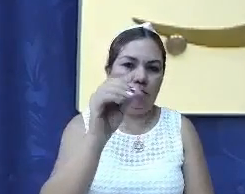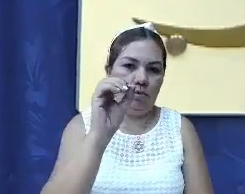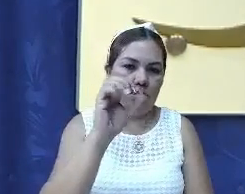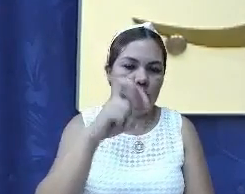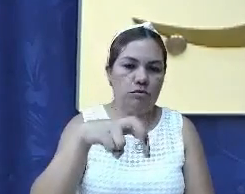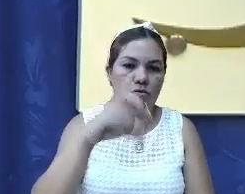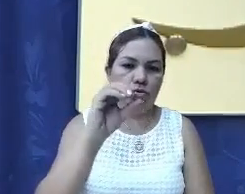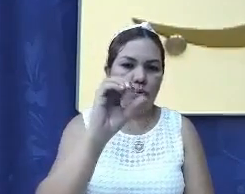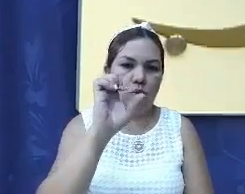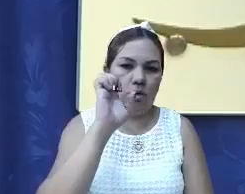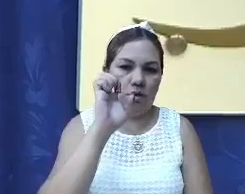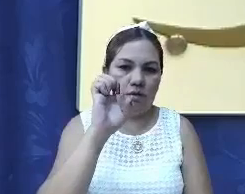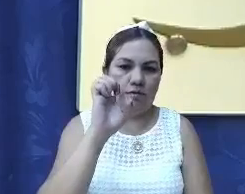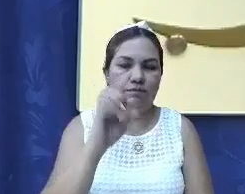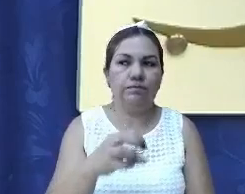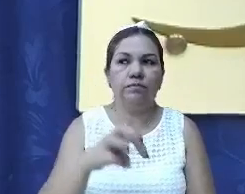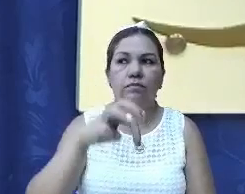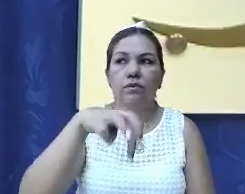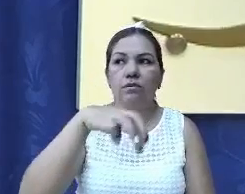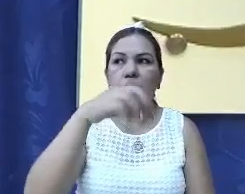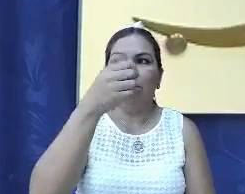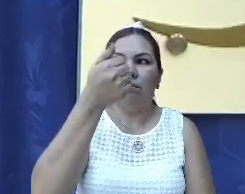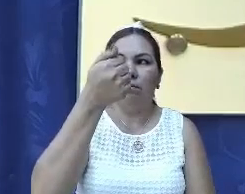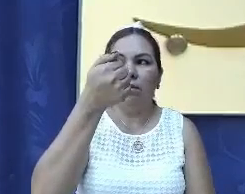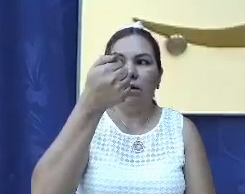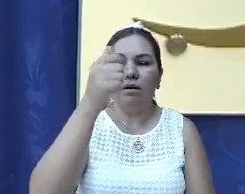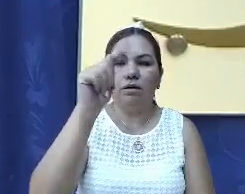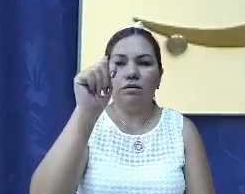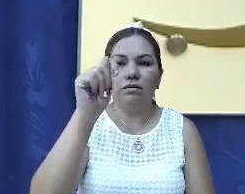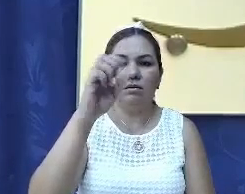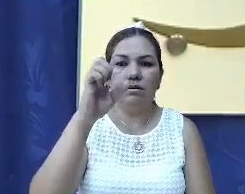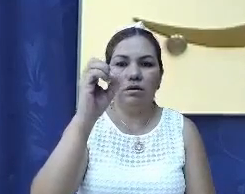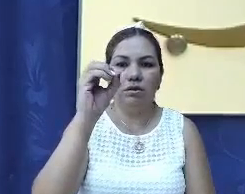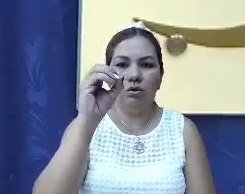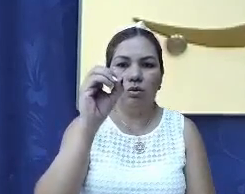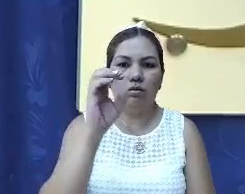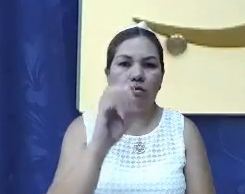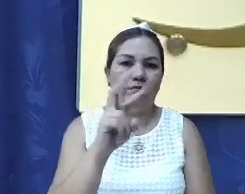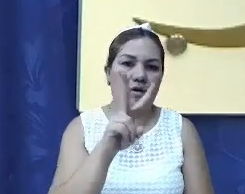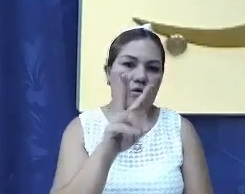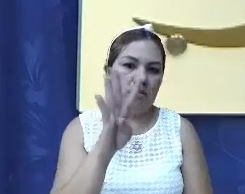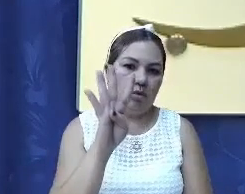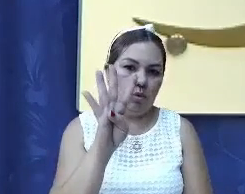capítulo 37 al 38, vamos a leerlo.